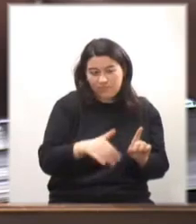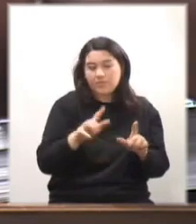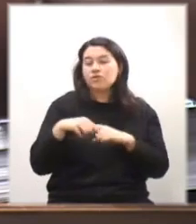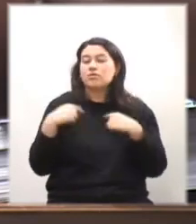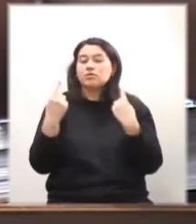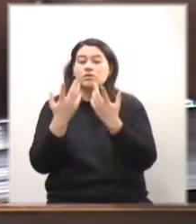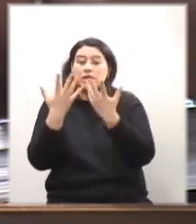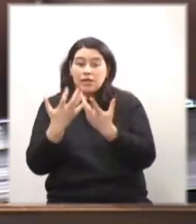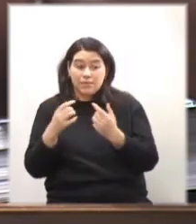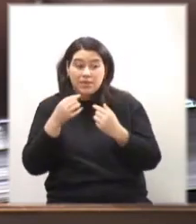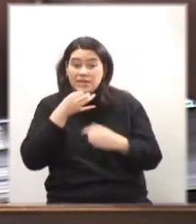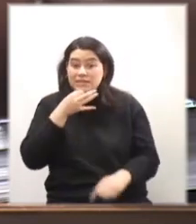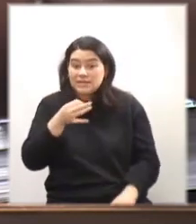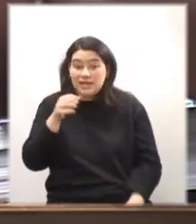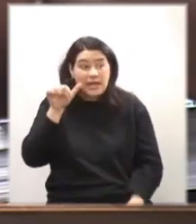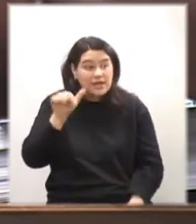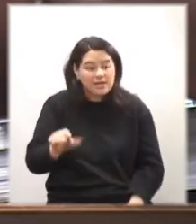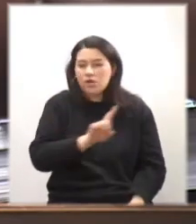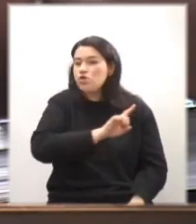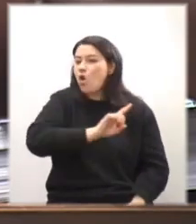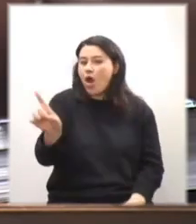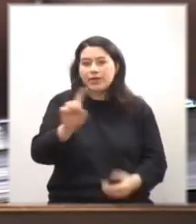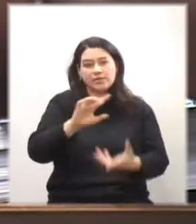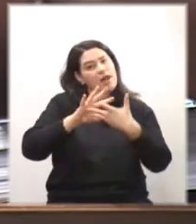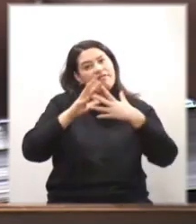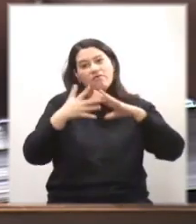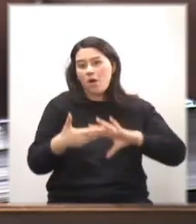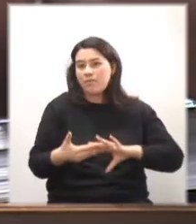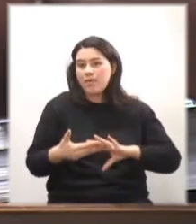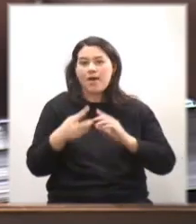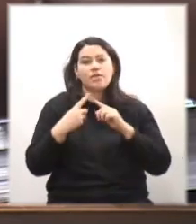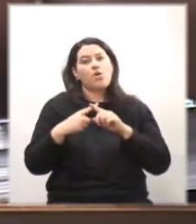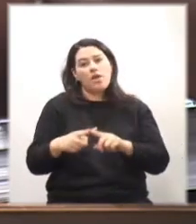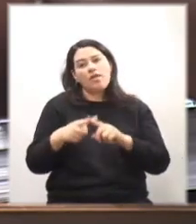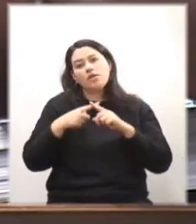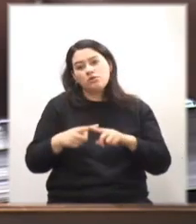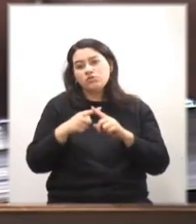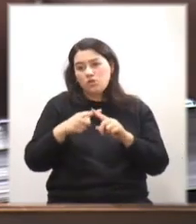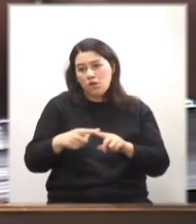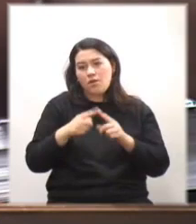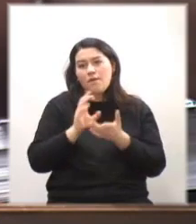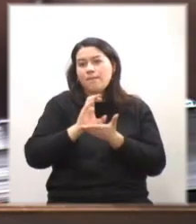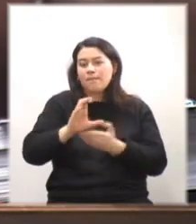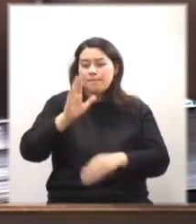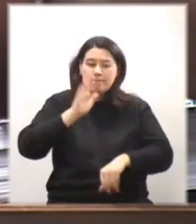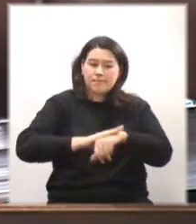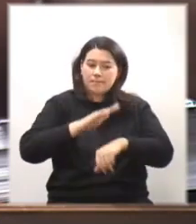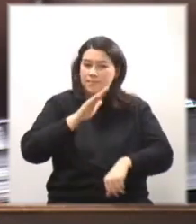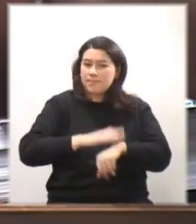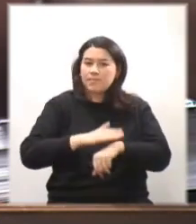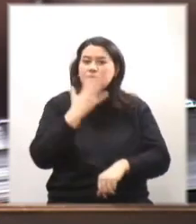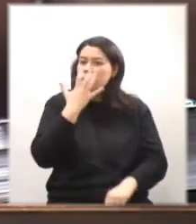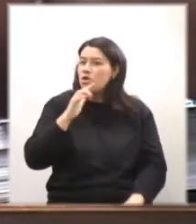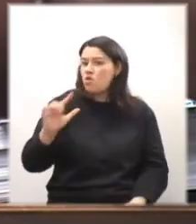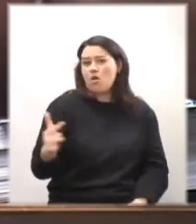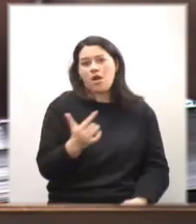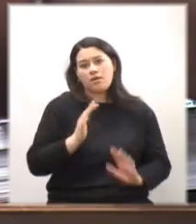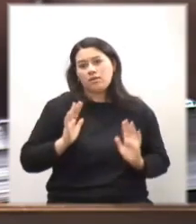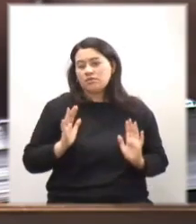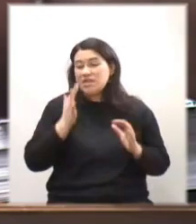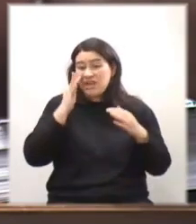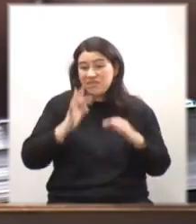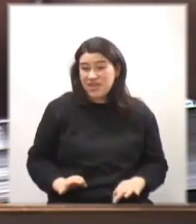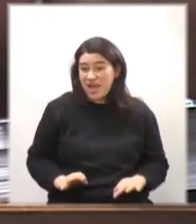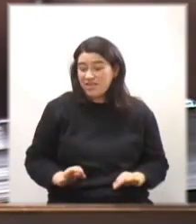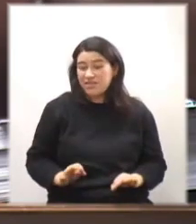dejar sentado que esta no es la forma de una discusión presupuestal responsable y seria.